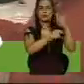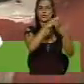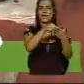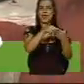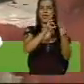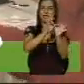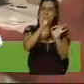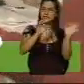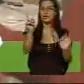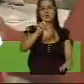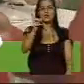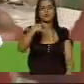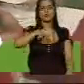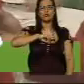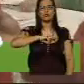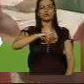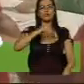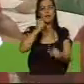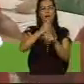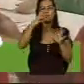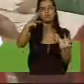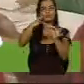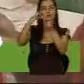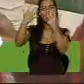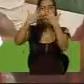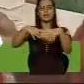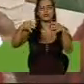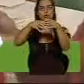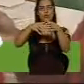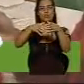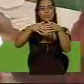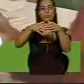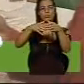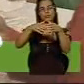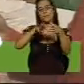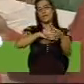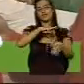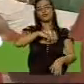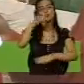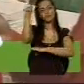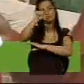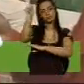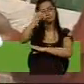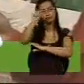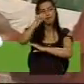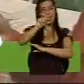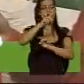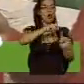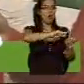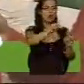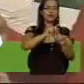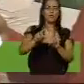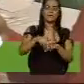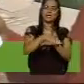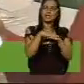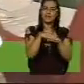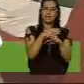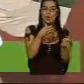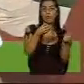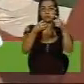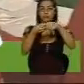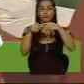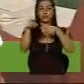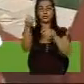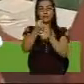sino con el órgano superior de la Gran Misión Hijos de Venezuela. Entonces, los distintos ministerios que formamos parte